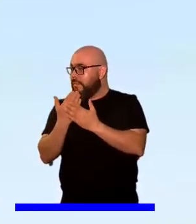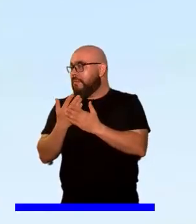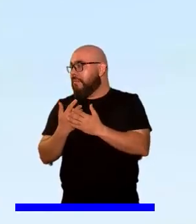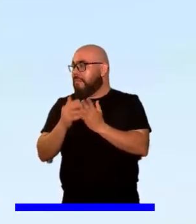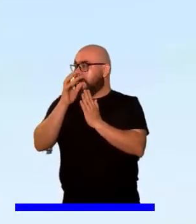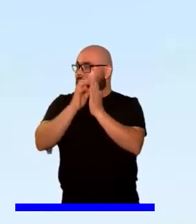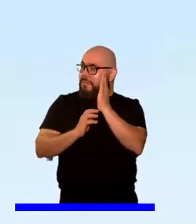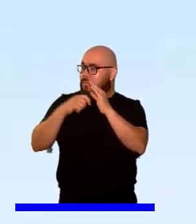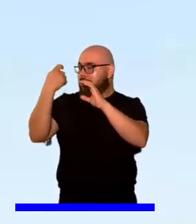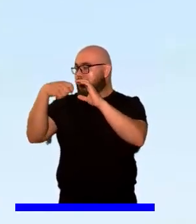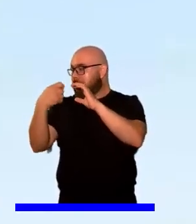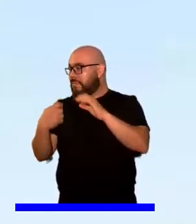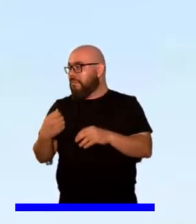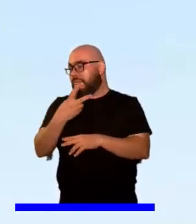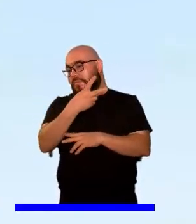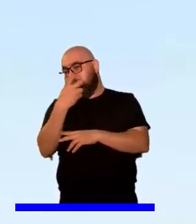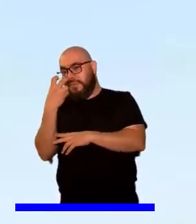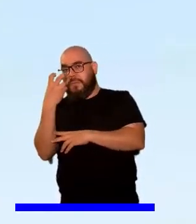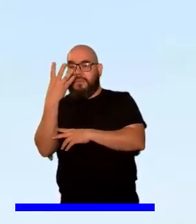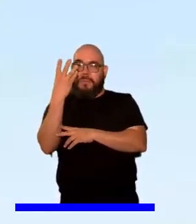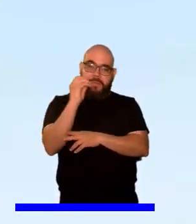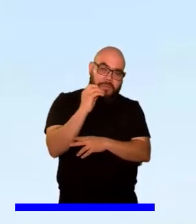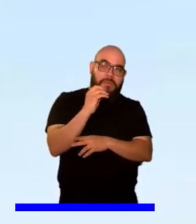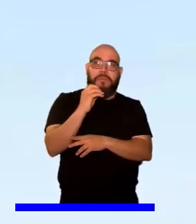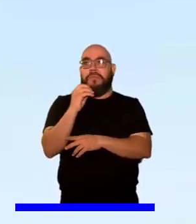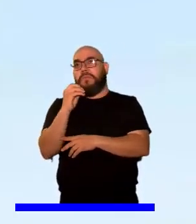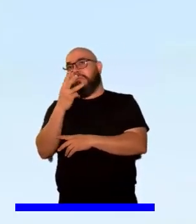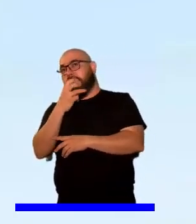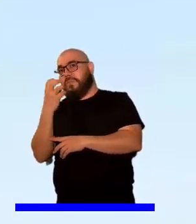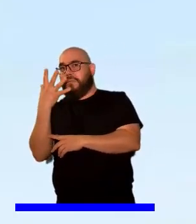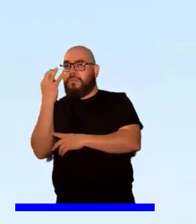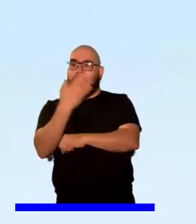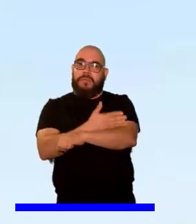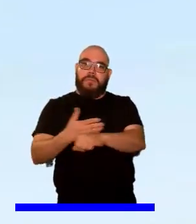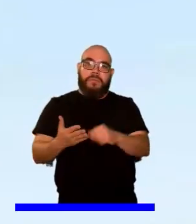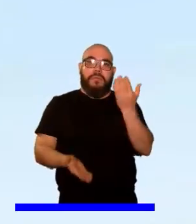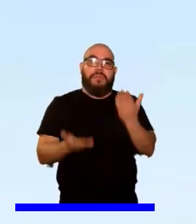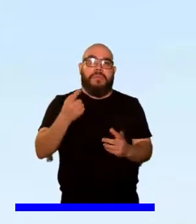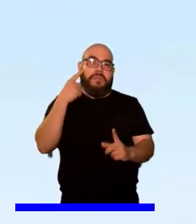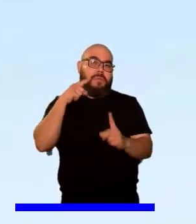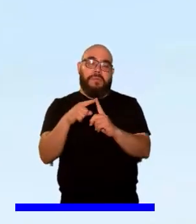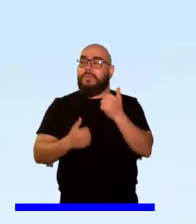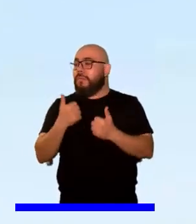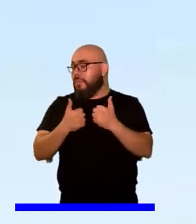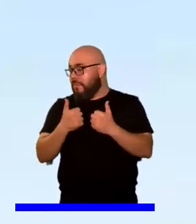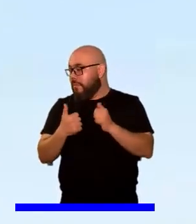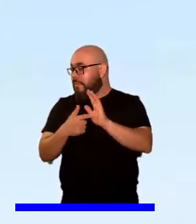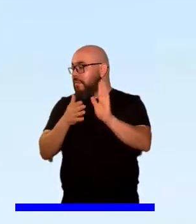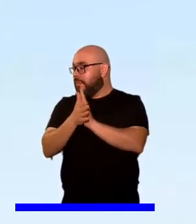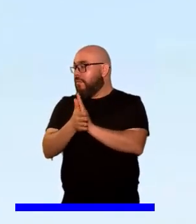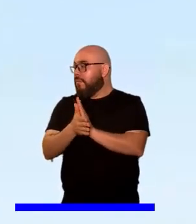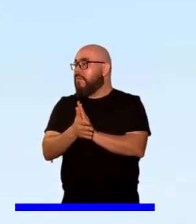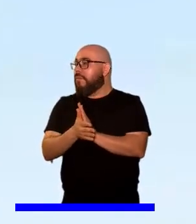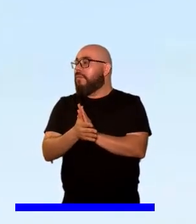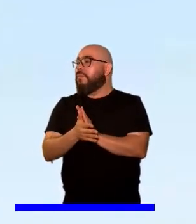película podría entrarle 250, 450 millones de dólares, dependiendo de cómo la haga. Y el de